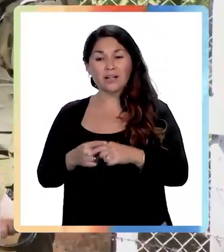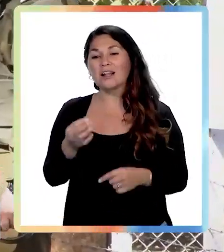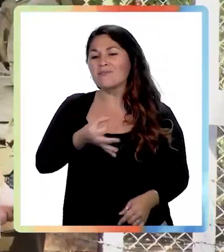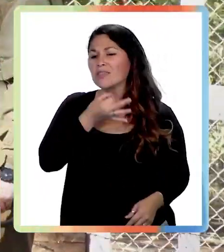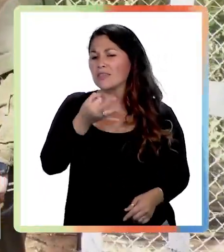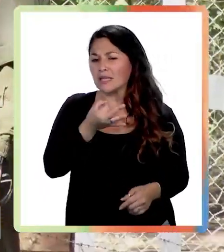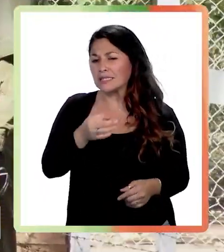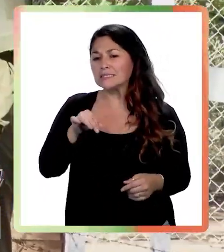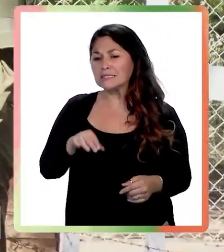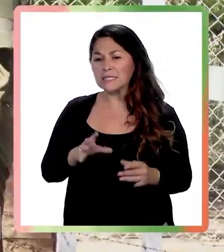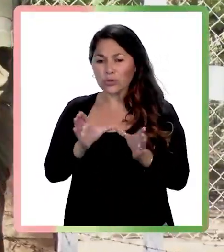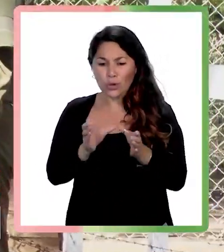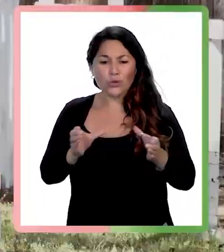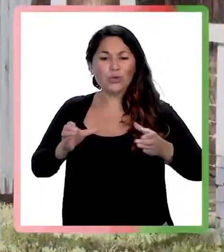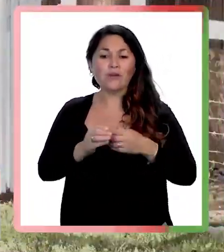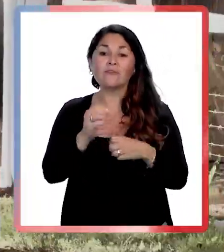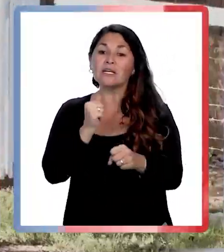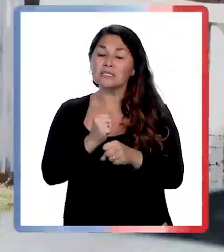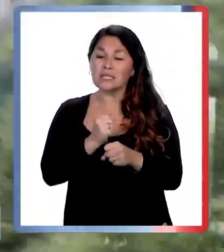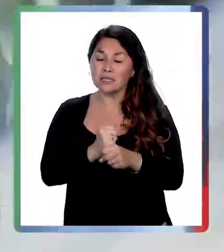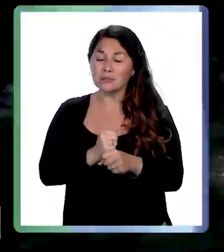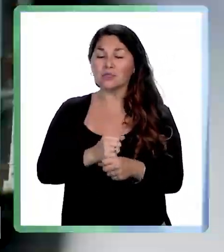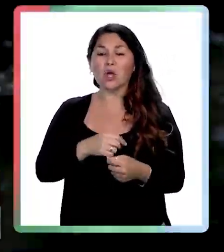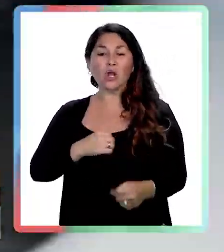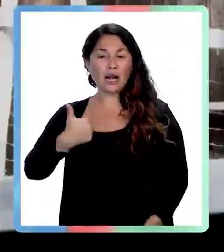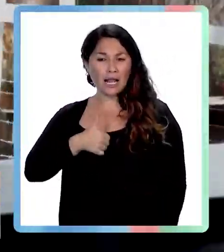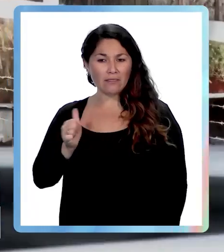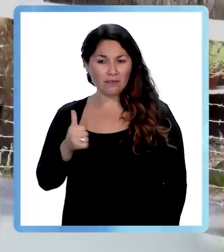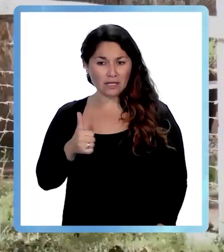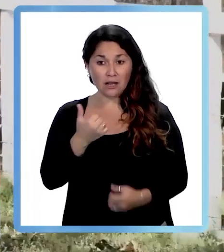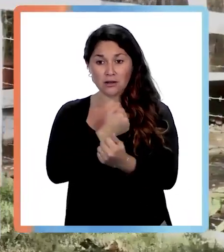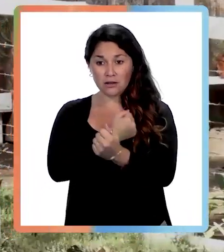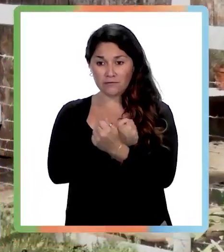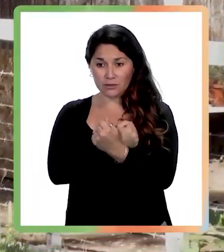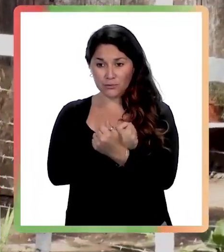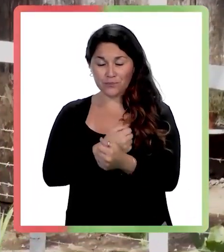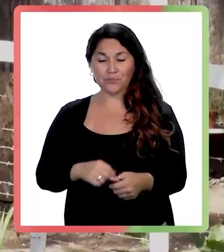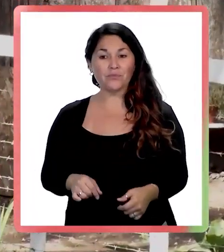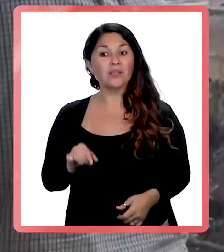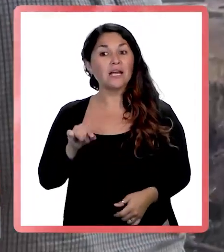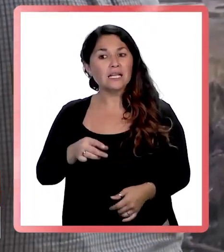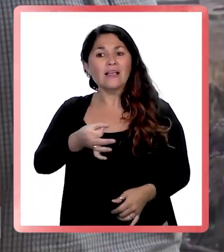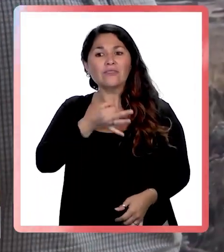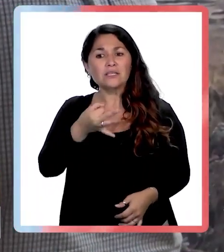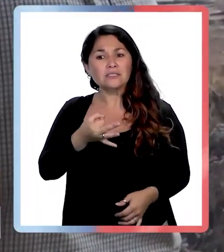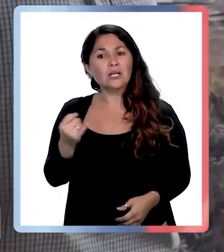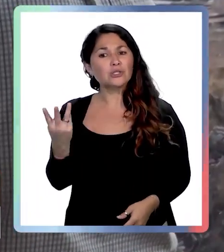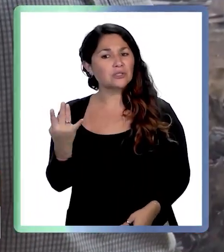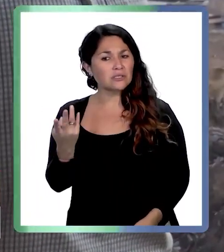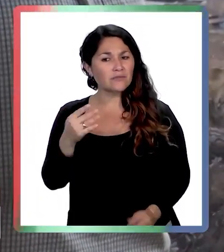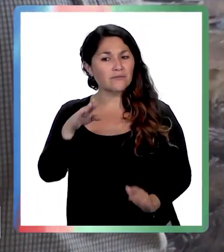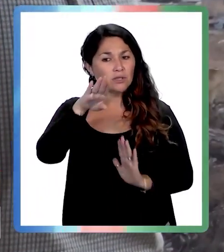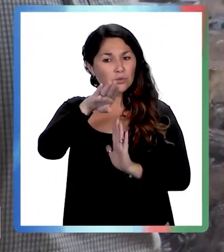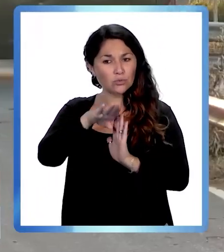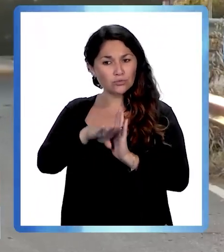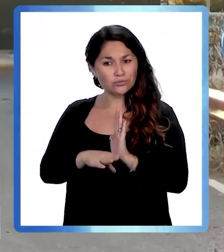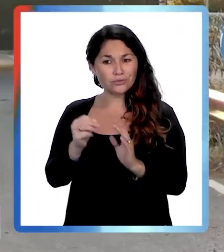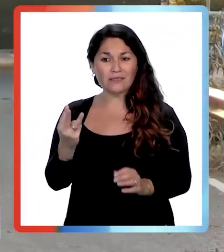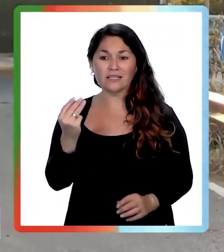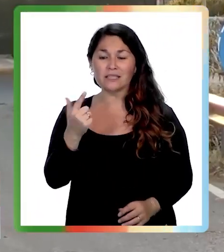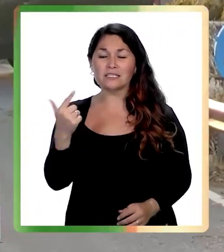de trabajo que conforma el Ejército, la Policía de Investigaciones y Carabineros. Las cifras indican que la violencia rural disminuyó